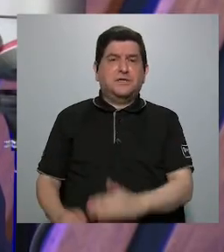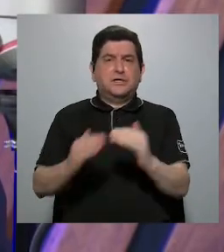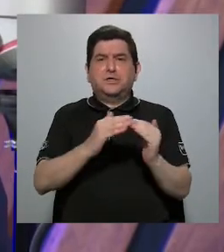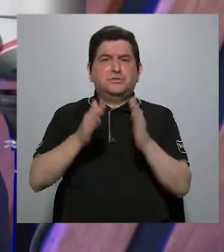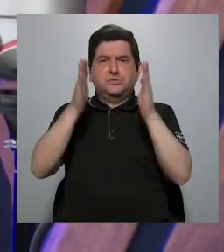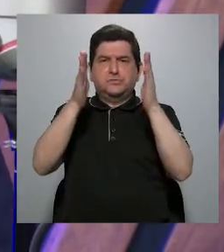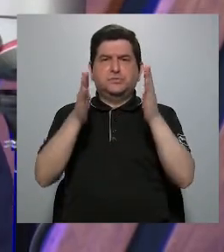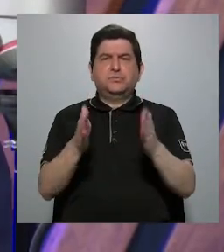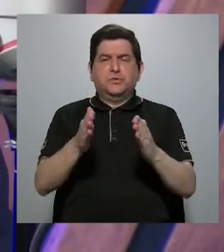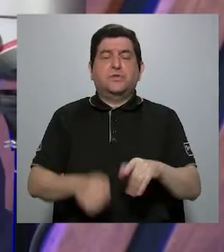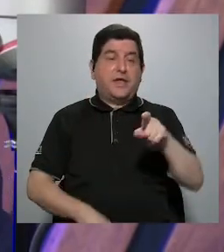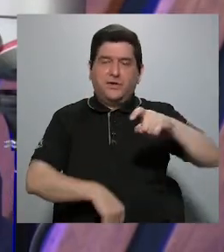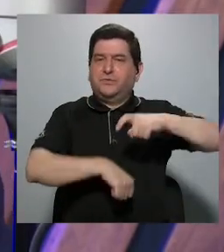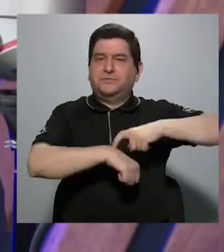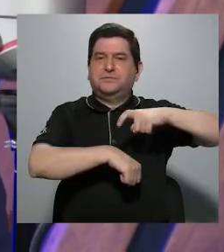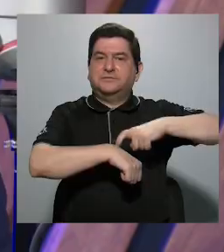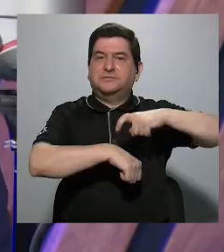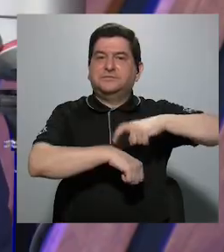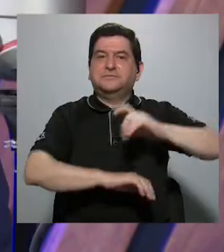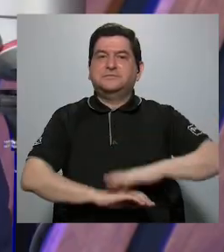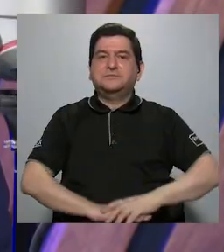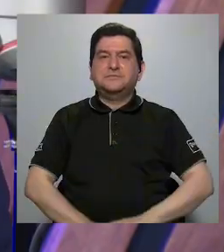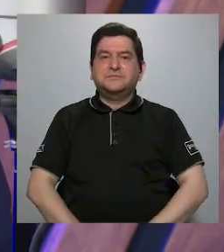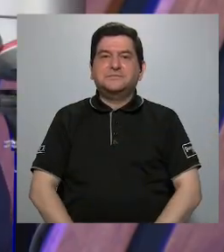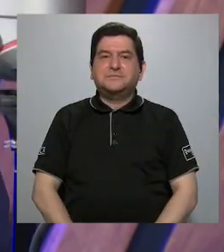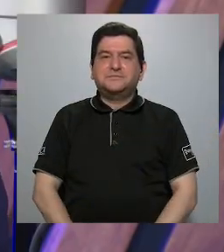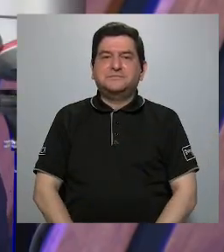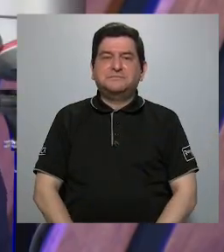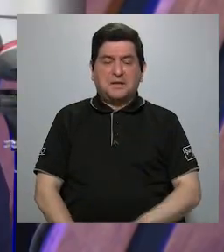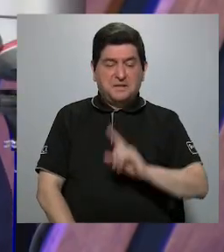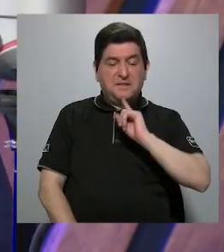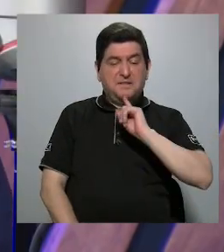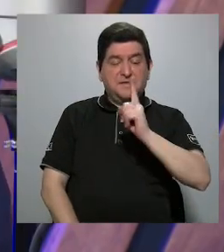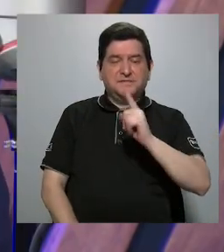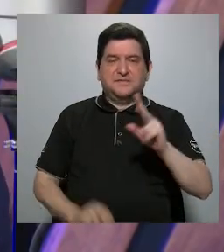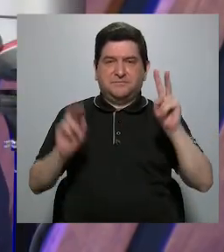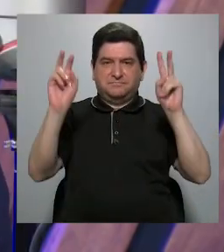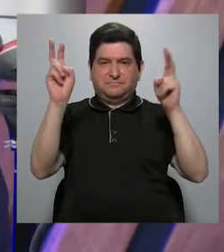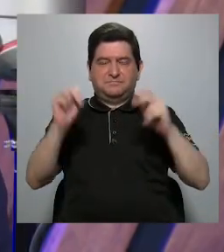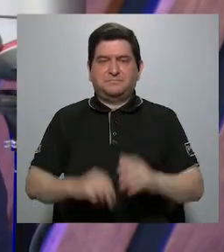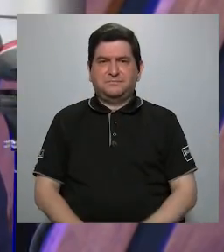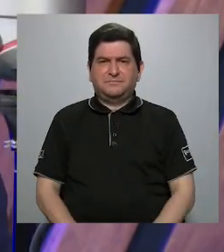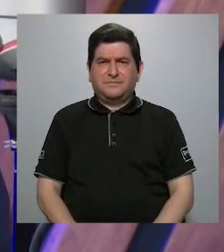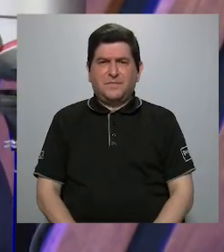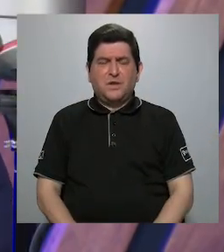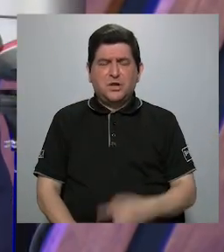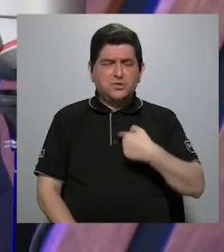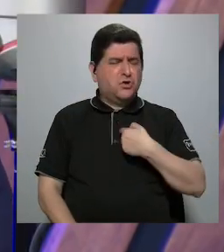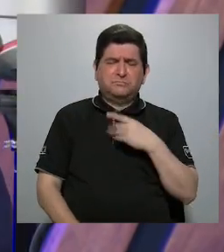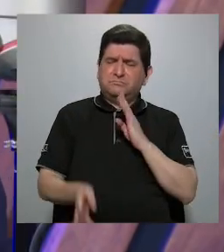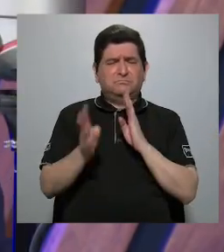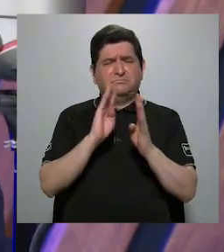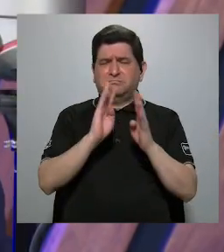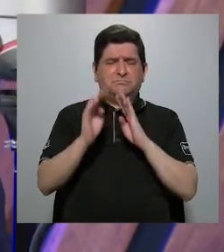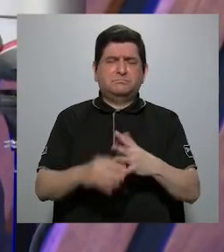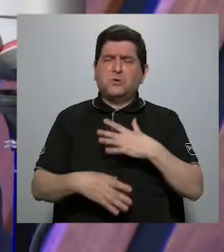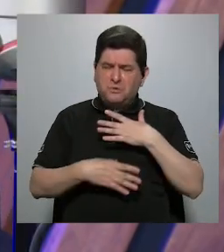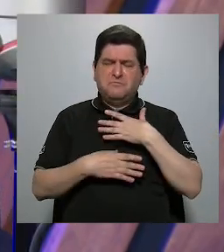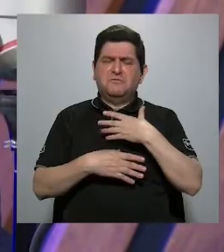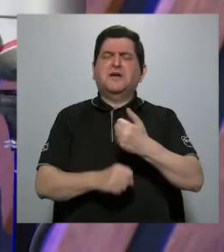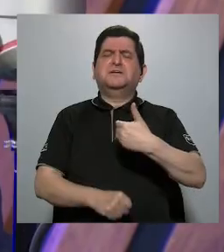de ciudadano de esa época, dice que no va a hablar